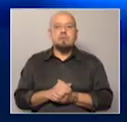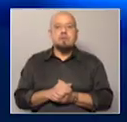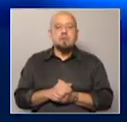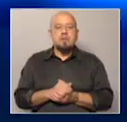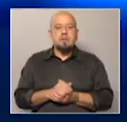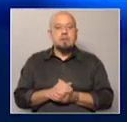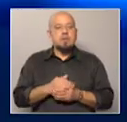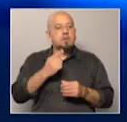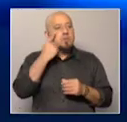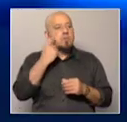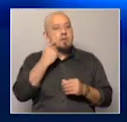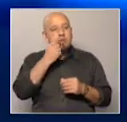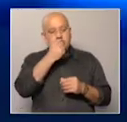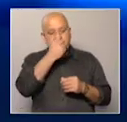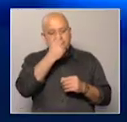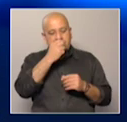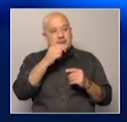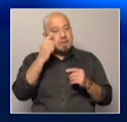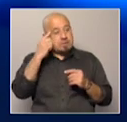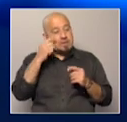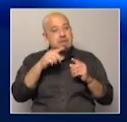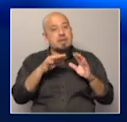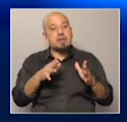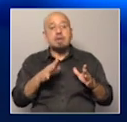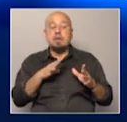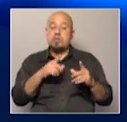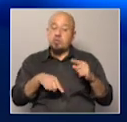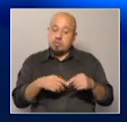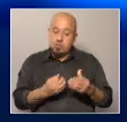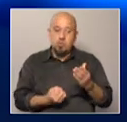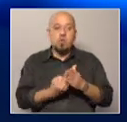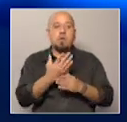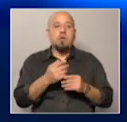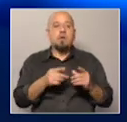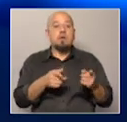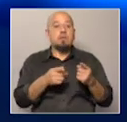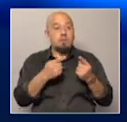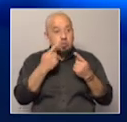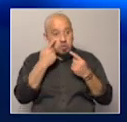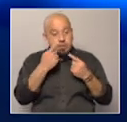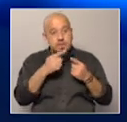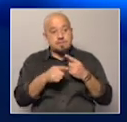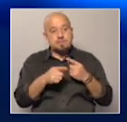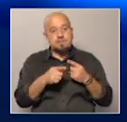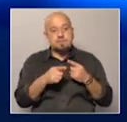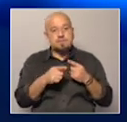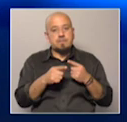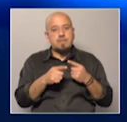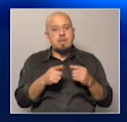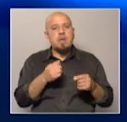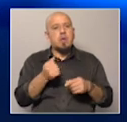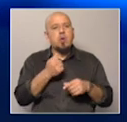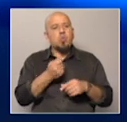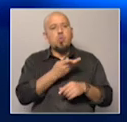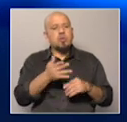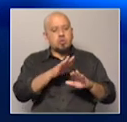de cifras, ¿no? Queda mucho para pensar. Mucho con todo para esto. Pensar. Es muy nuevo y vamos a ver cómo se desarrolla en la realidad. ¿Cuántos niños